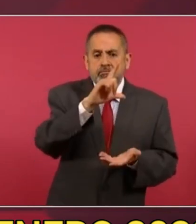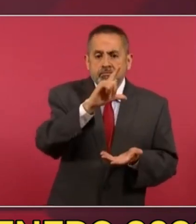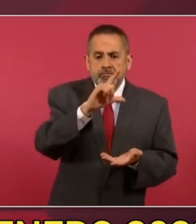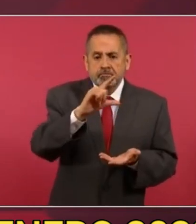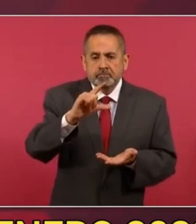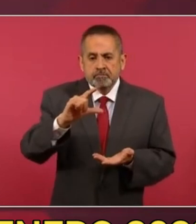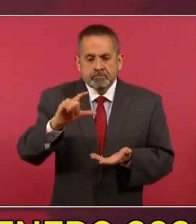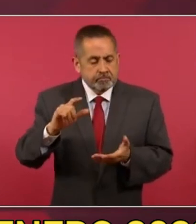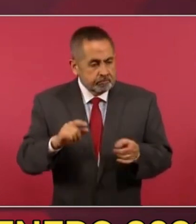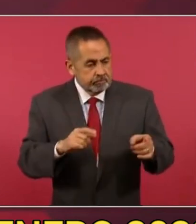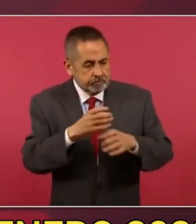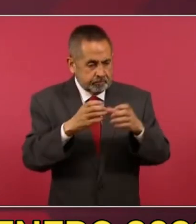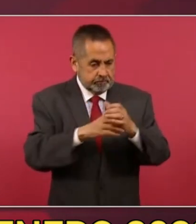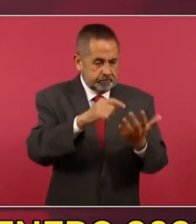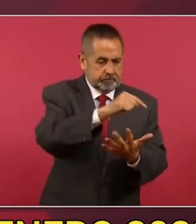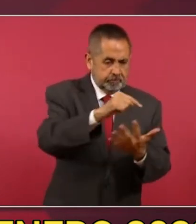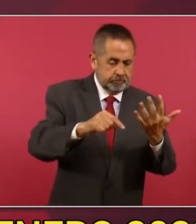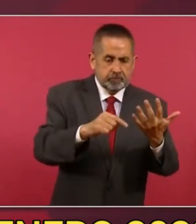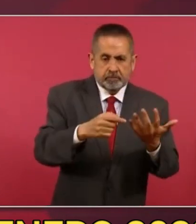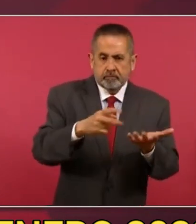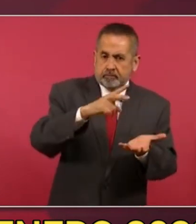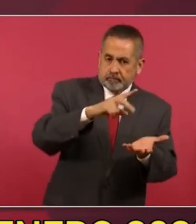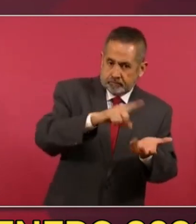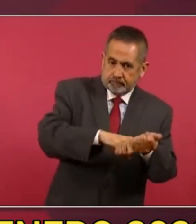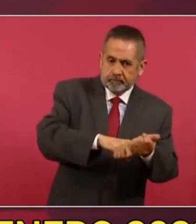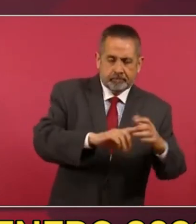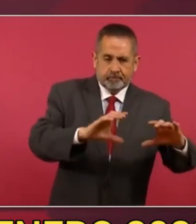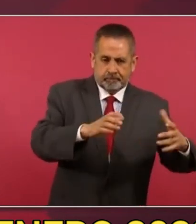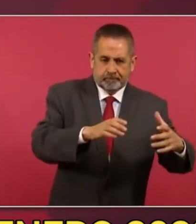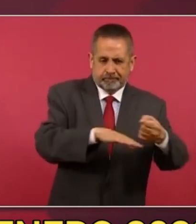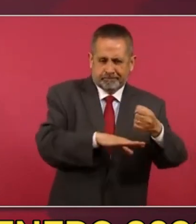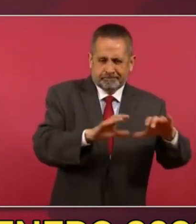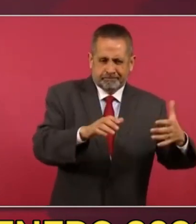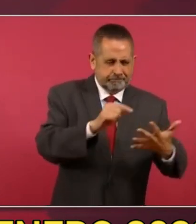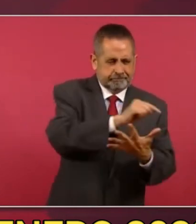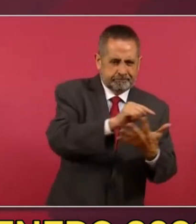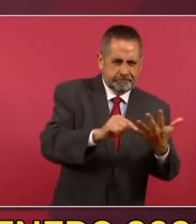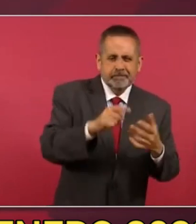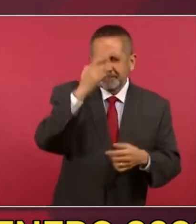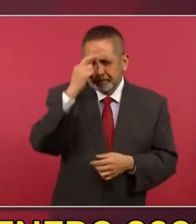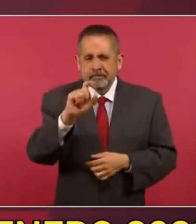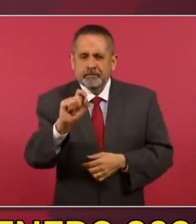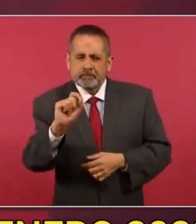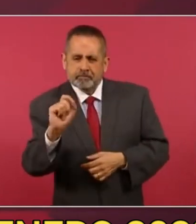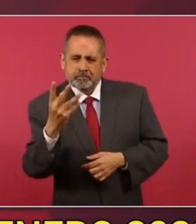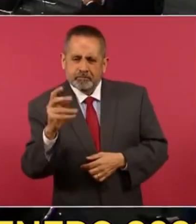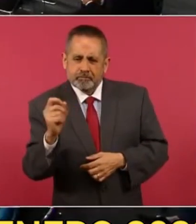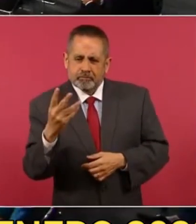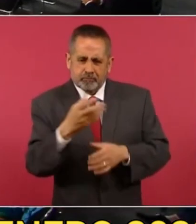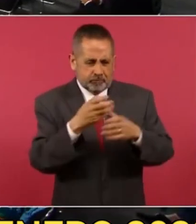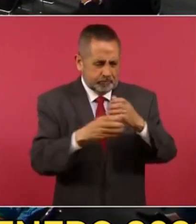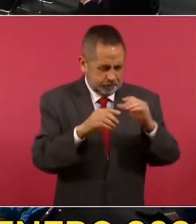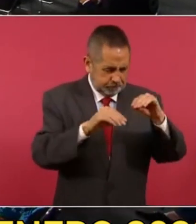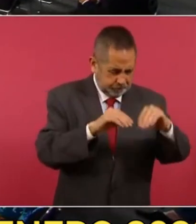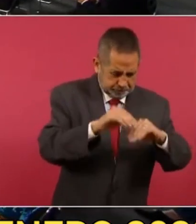los precios de la canasta básica. de los 24 productos de la